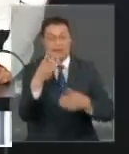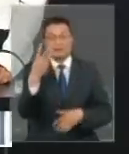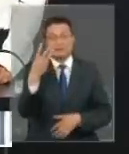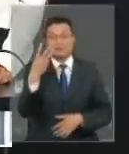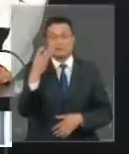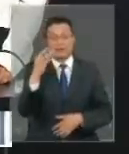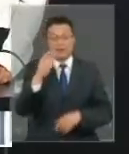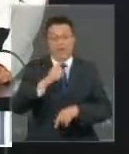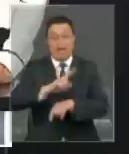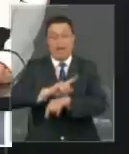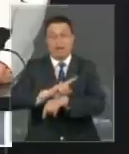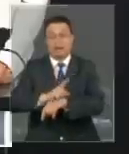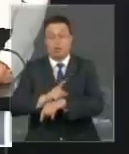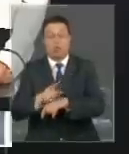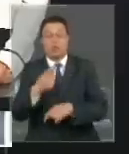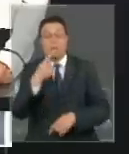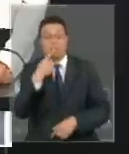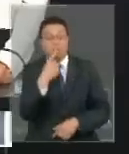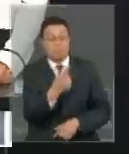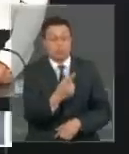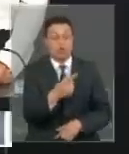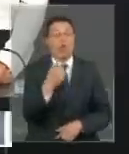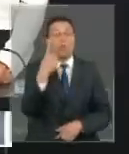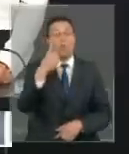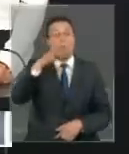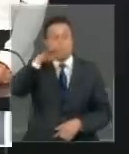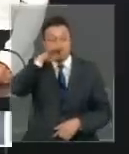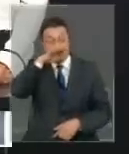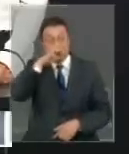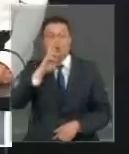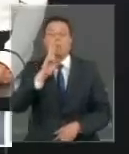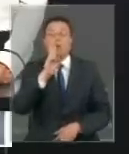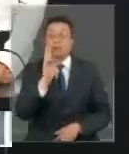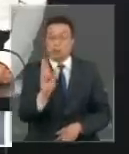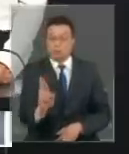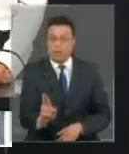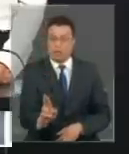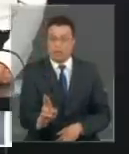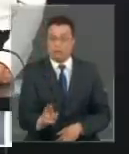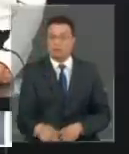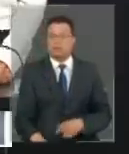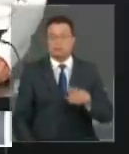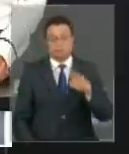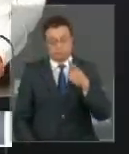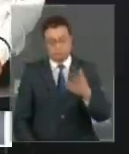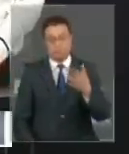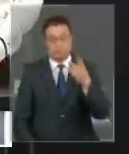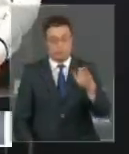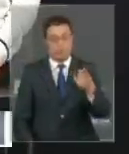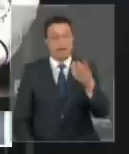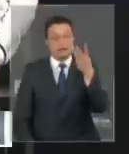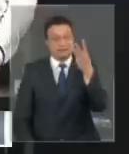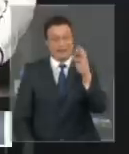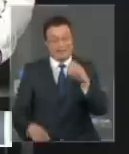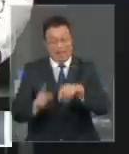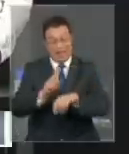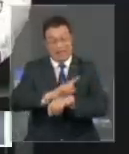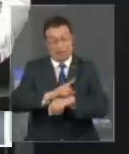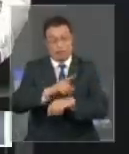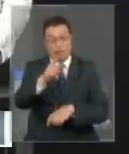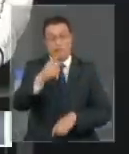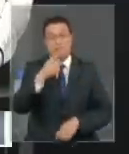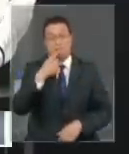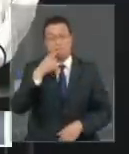30 segundos para hacer preguntas y un minuto para responder. Exacto. ¿Ya? Partimos con Daniel, en 30 segundos,